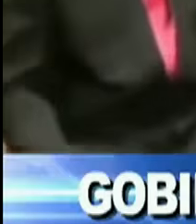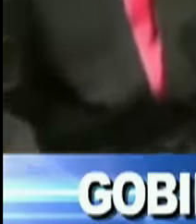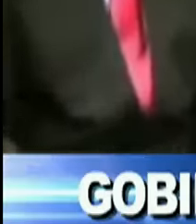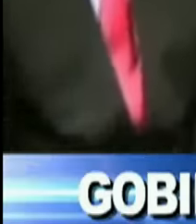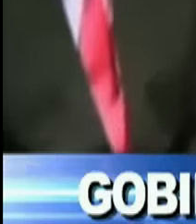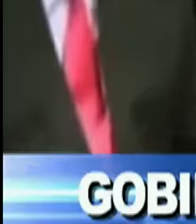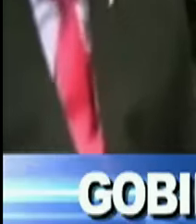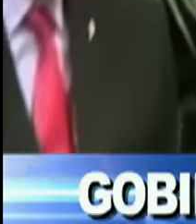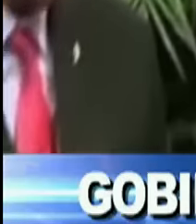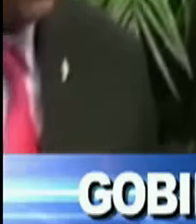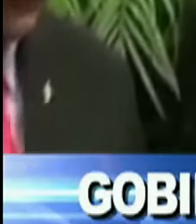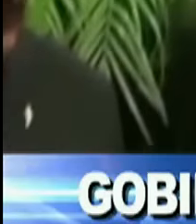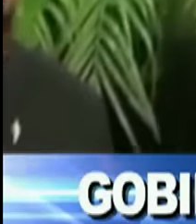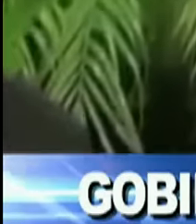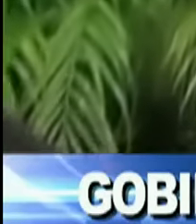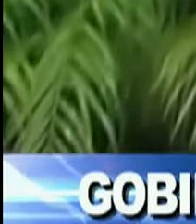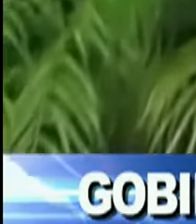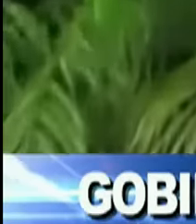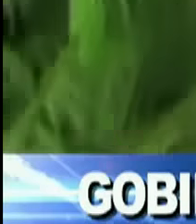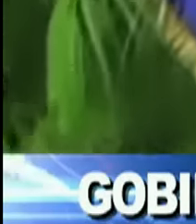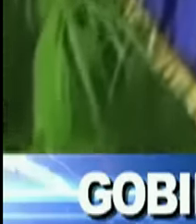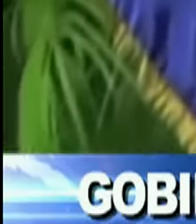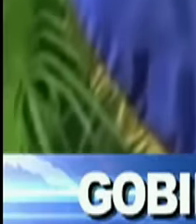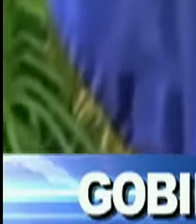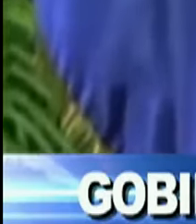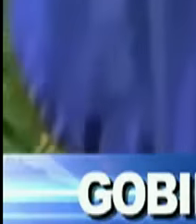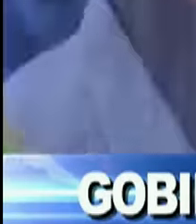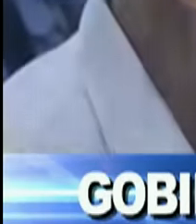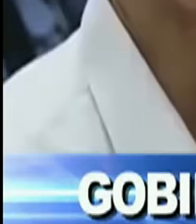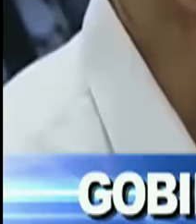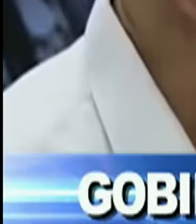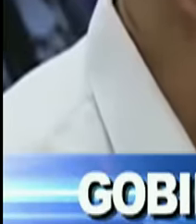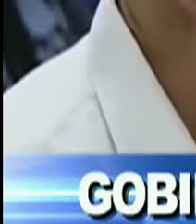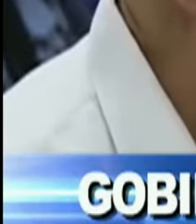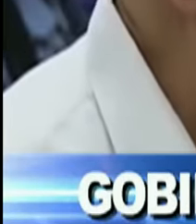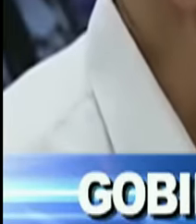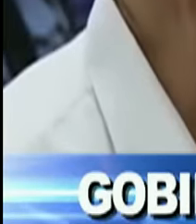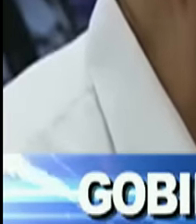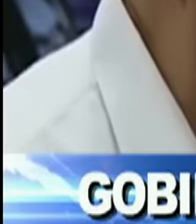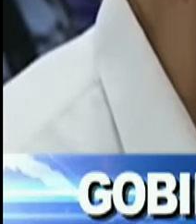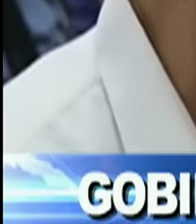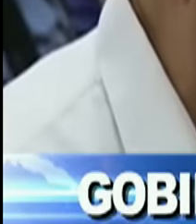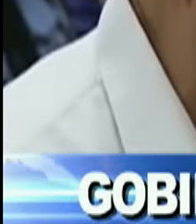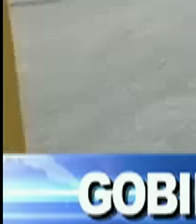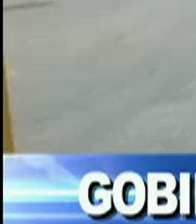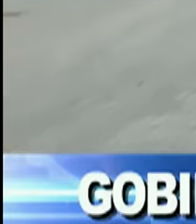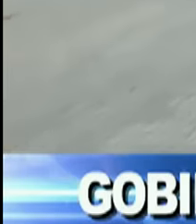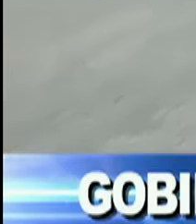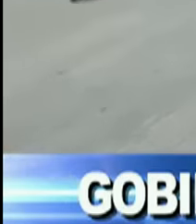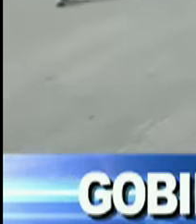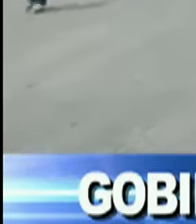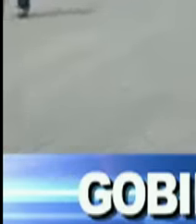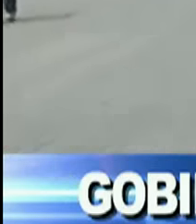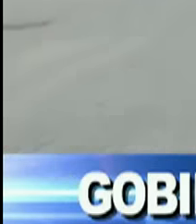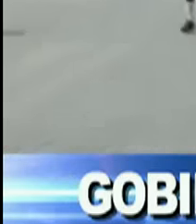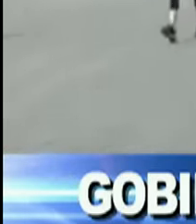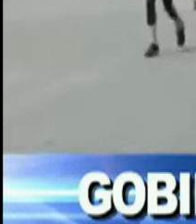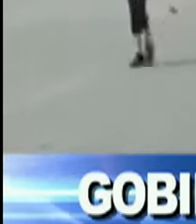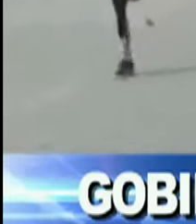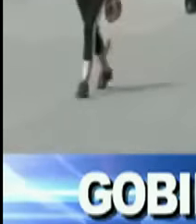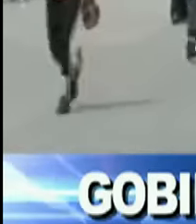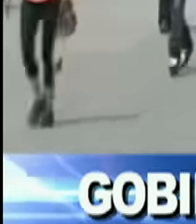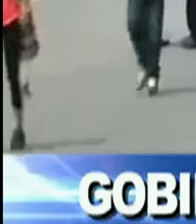En lo internacional, gobierno venezolano reiteró el llamado al